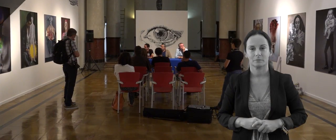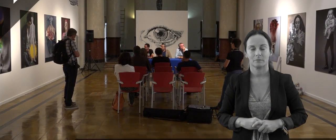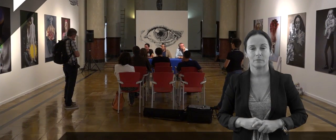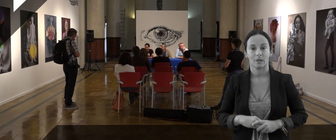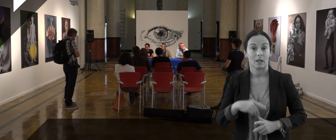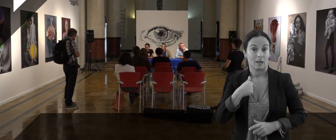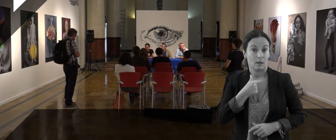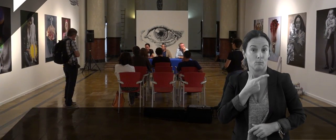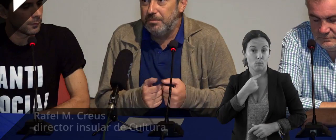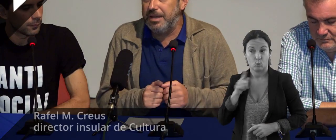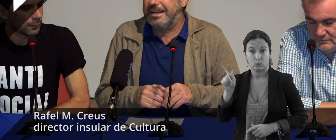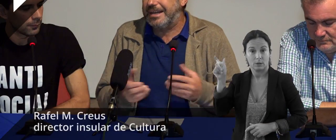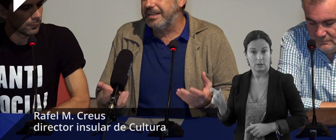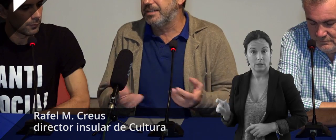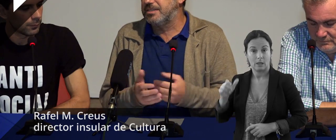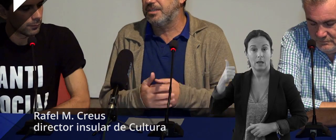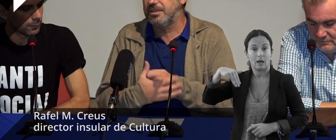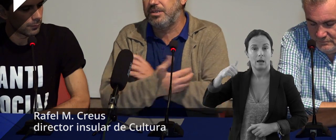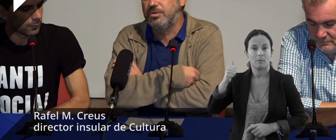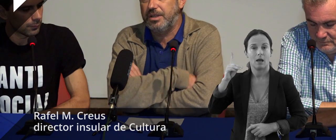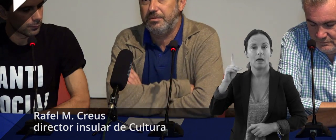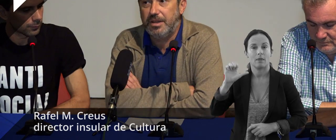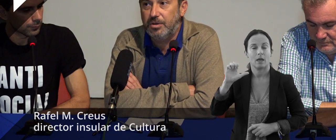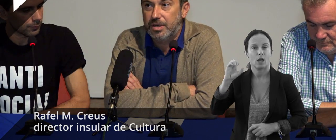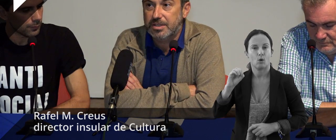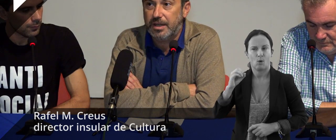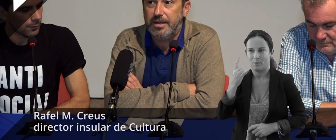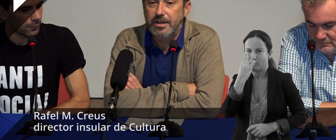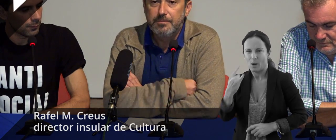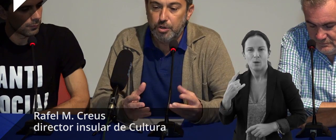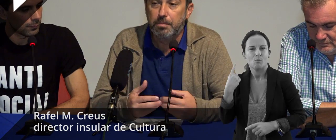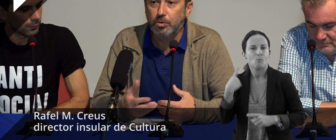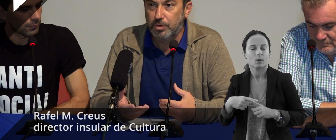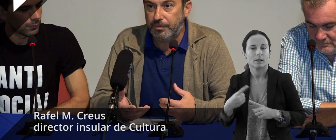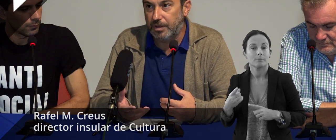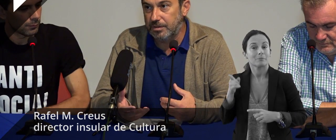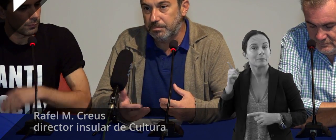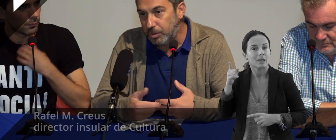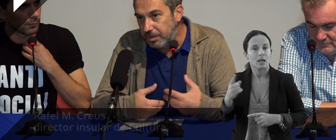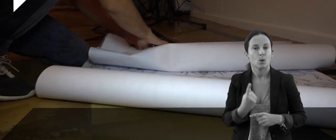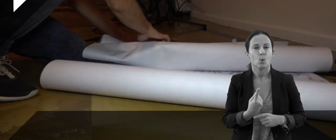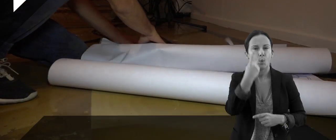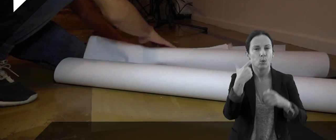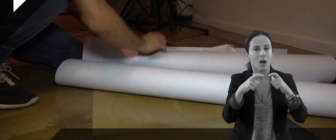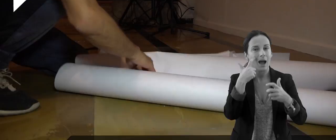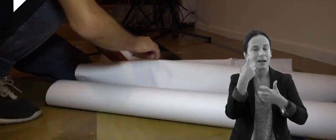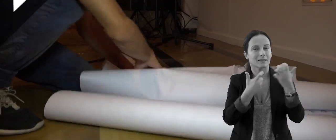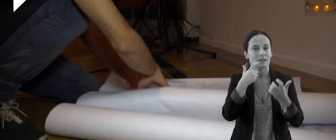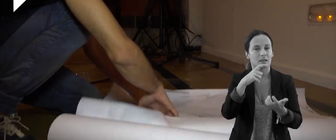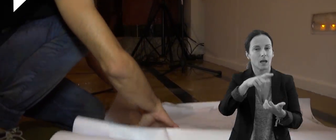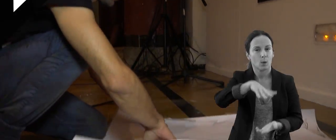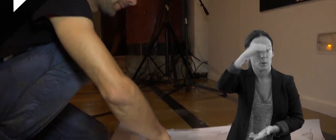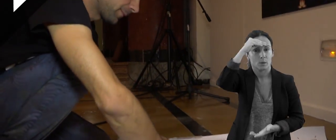el que m'agrada a mi personalment, que crec que és atractiu que té en Amadeo, és que ell no beu d'una font, beu de distintes